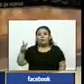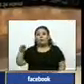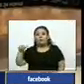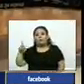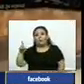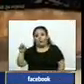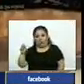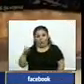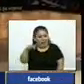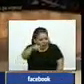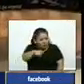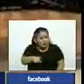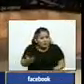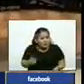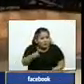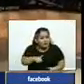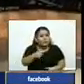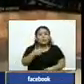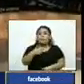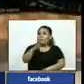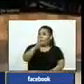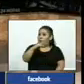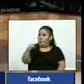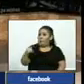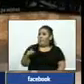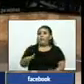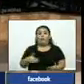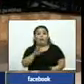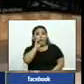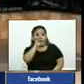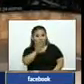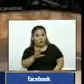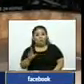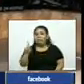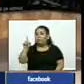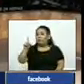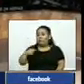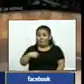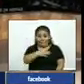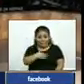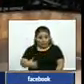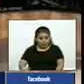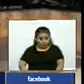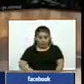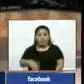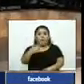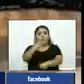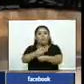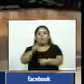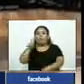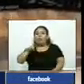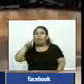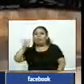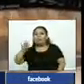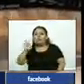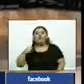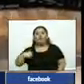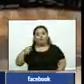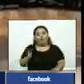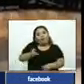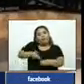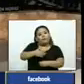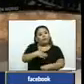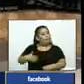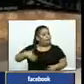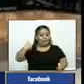están pues, acá en nuestro país. Bueno, él ha indicado que el 14 de enero, cuando asuma el poder, él los va a expulsar